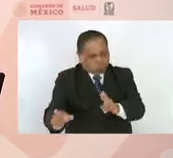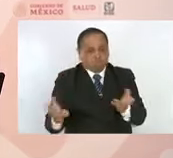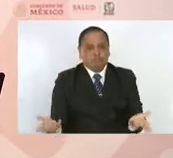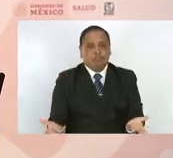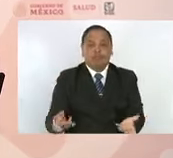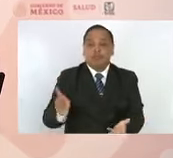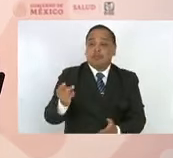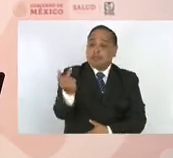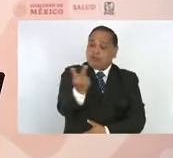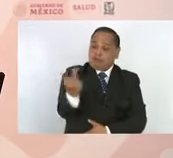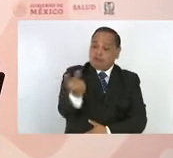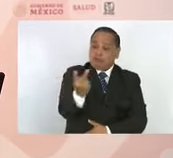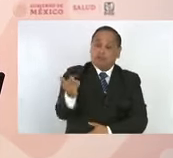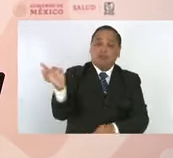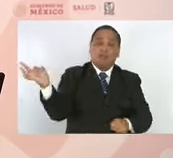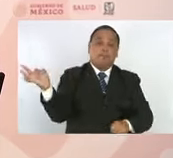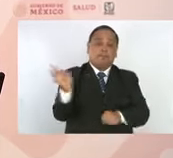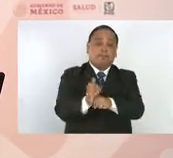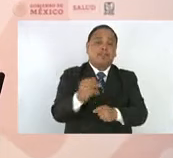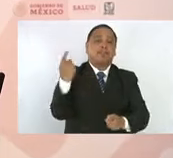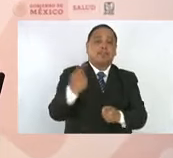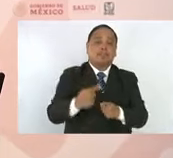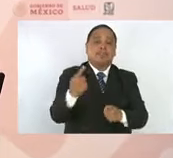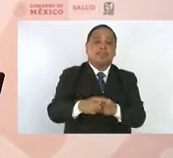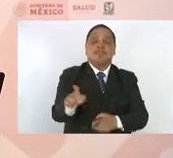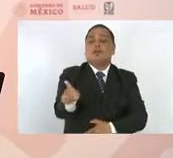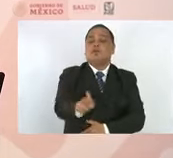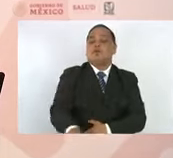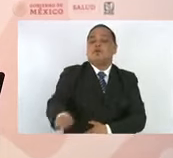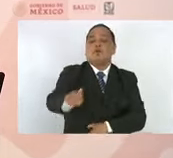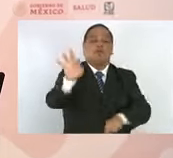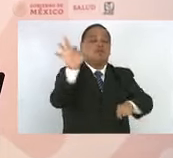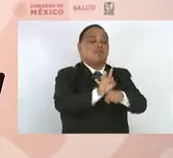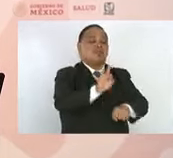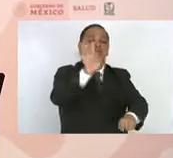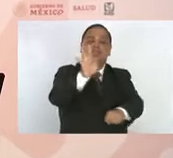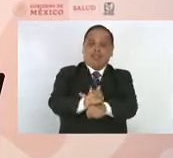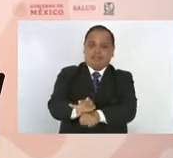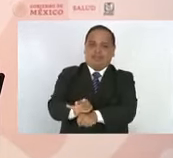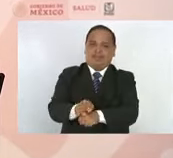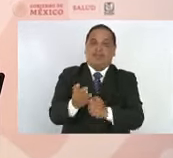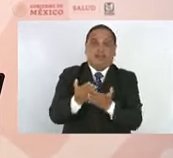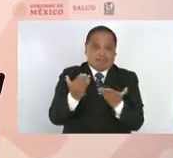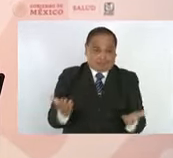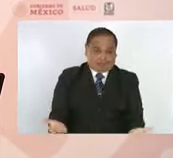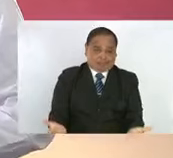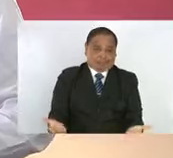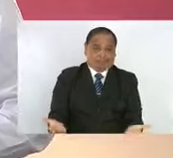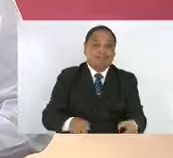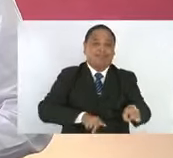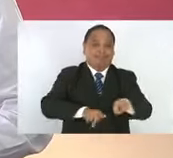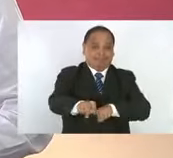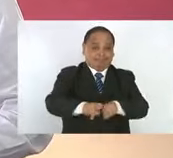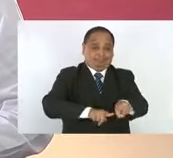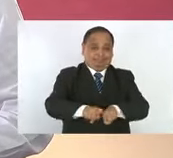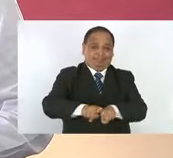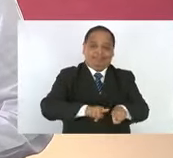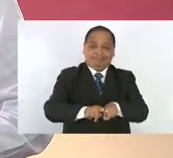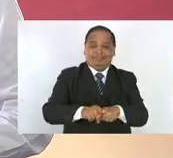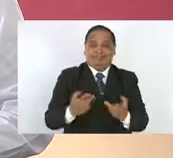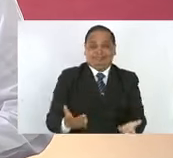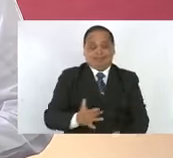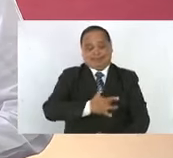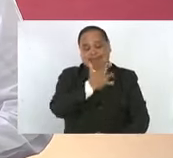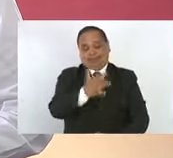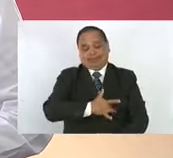sea para el beneficio de sus pueblos. Y por ello, la hermandad nos obliga a agradecer el